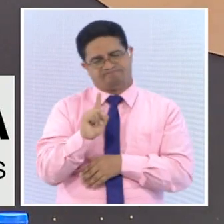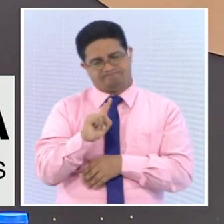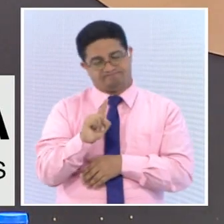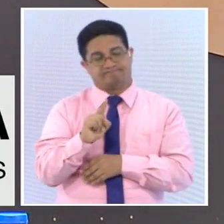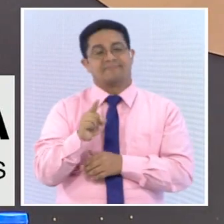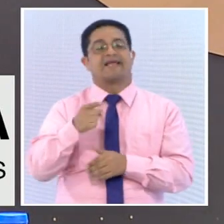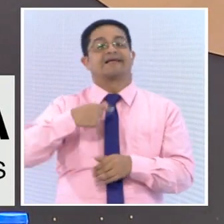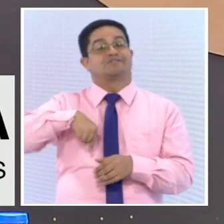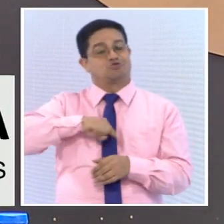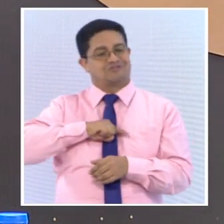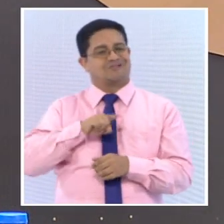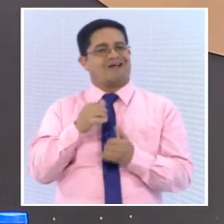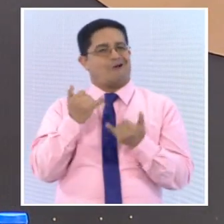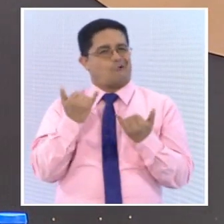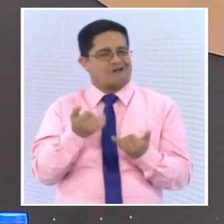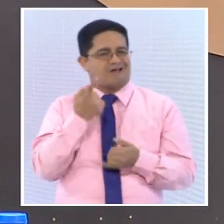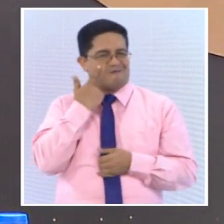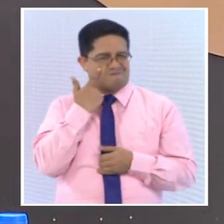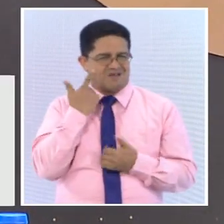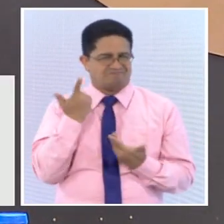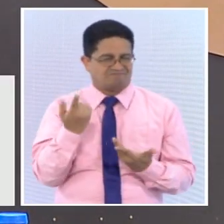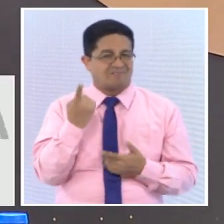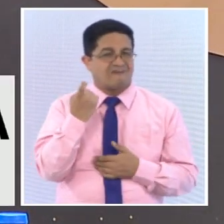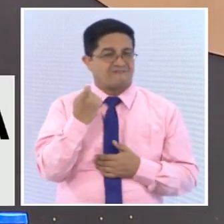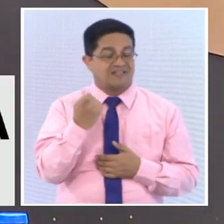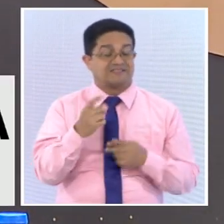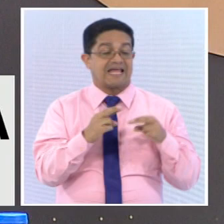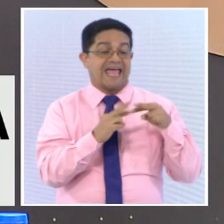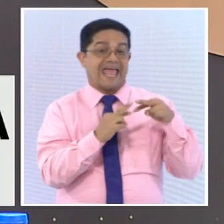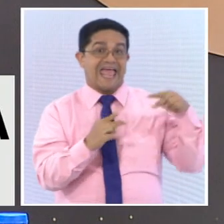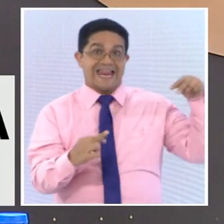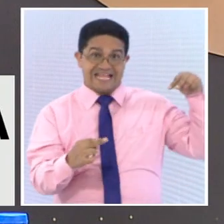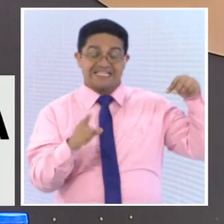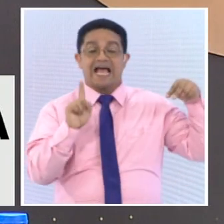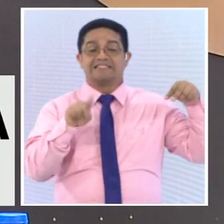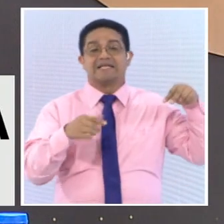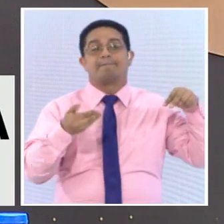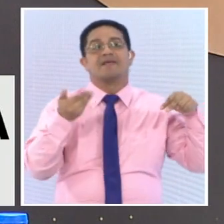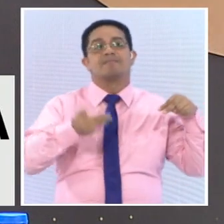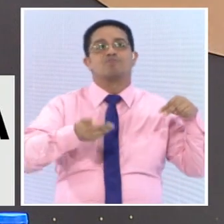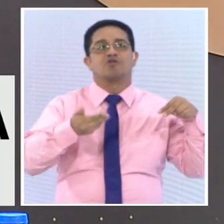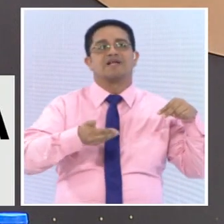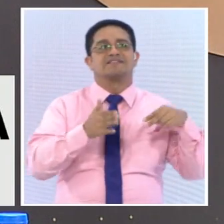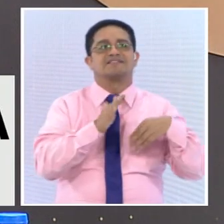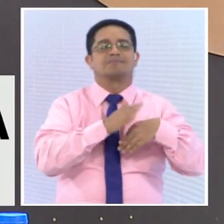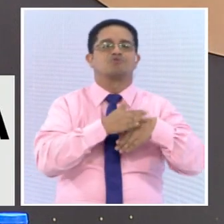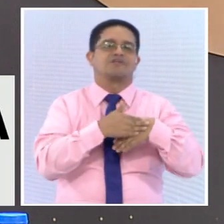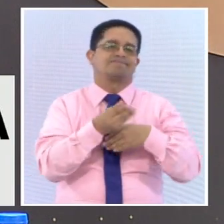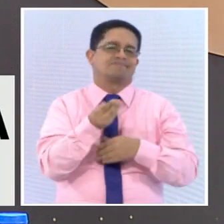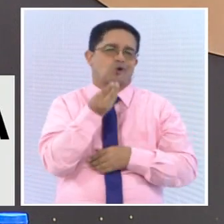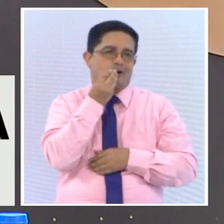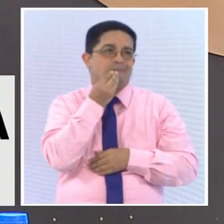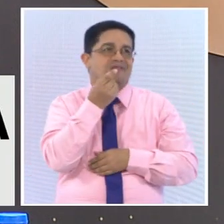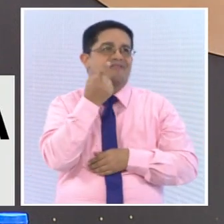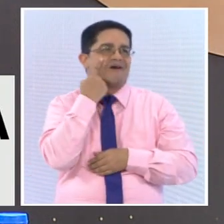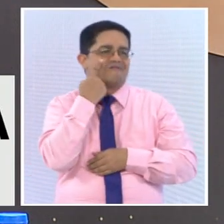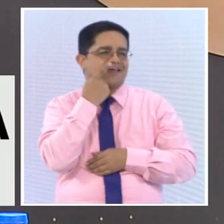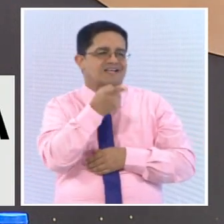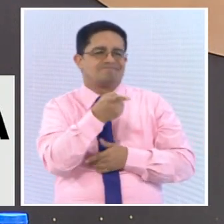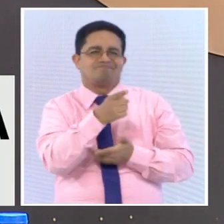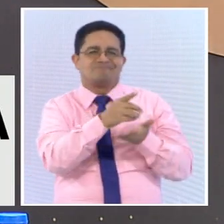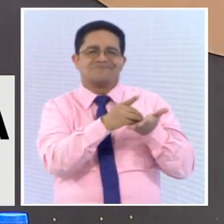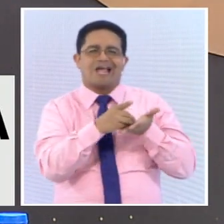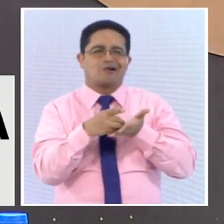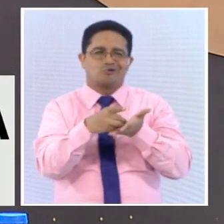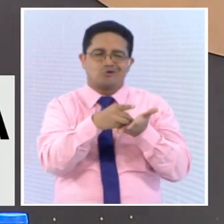con nosotros ver ahora qué faltaba. Bueno, la genética es importante porque la nutrición va dirigida a lo que el paciente tenía, aparte del diagnóstico preciso